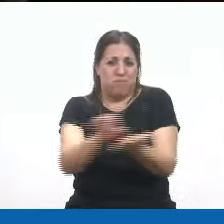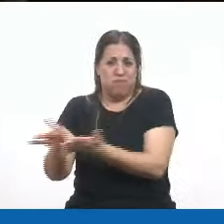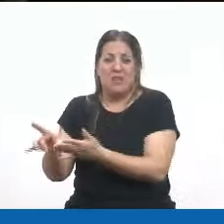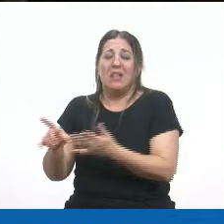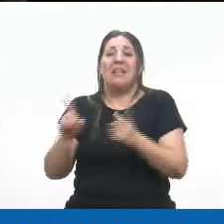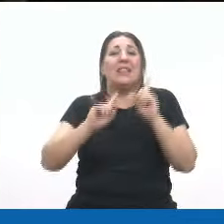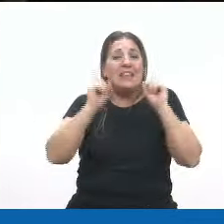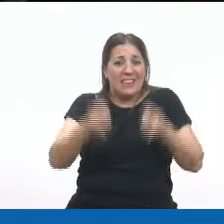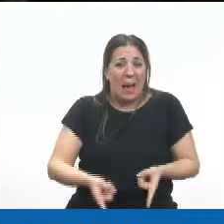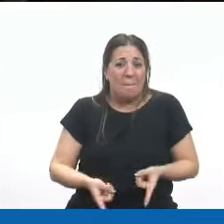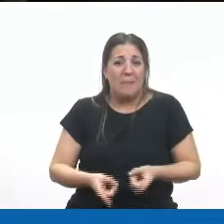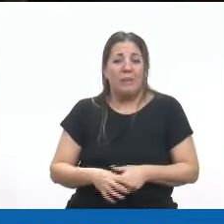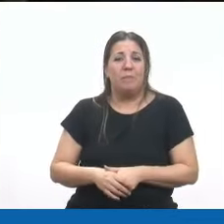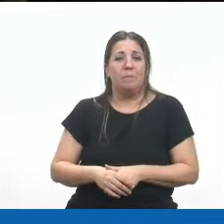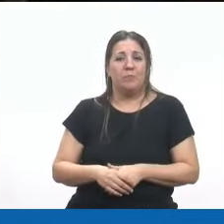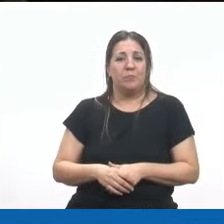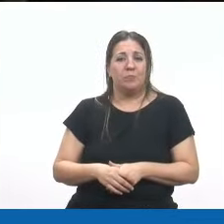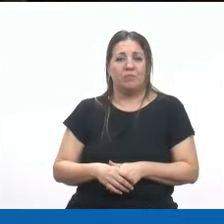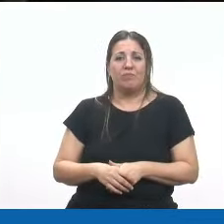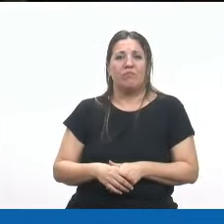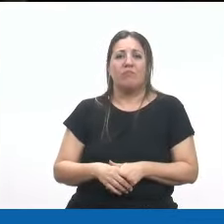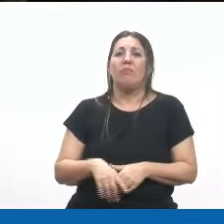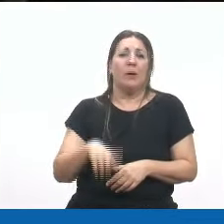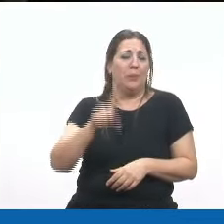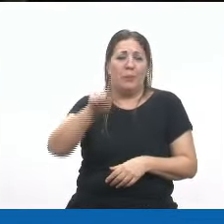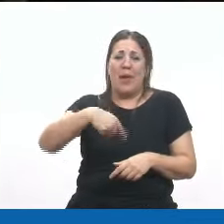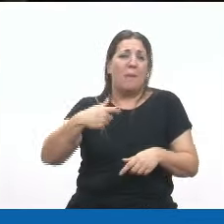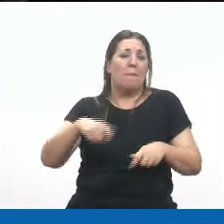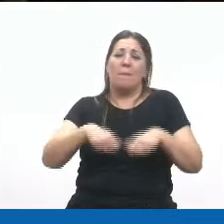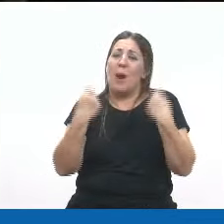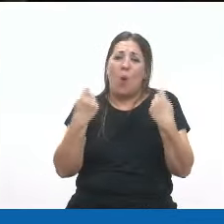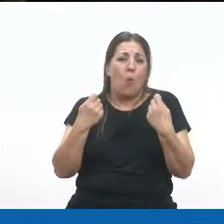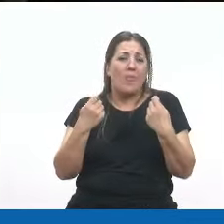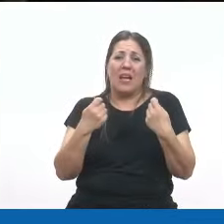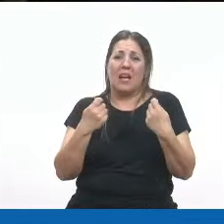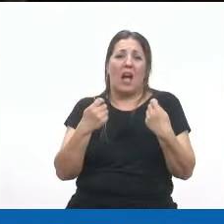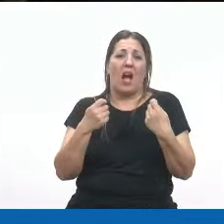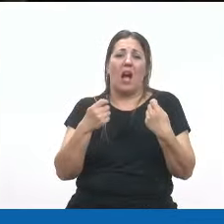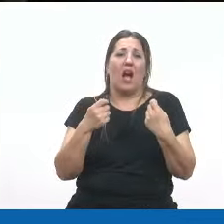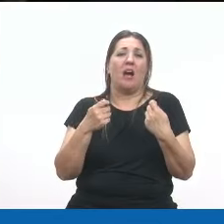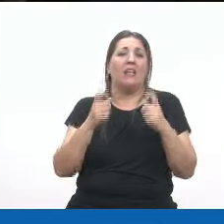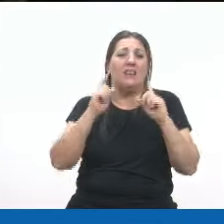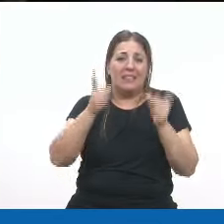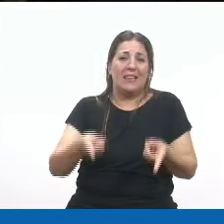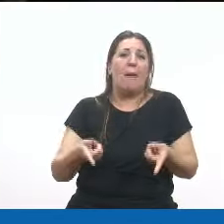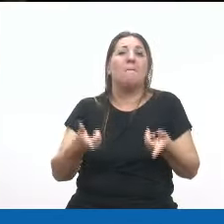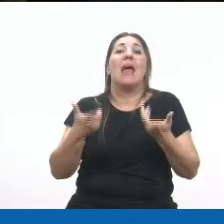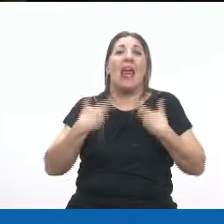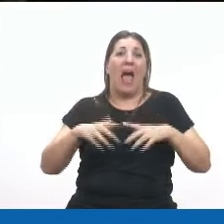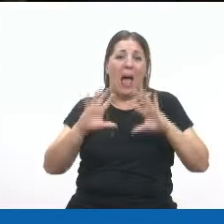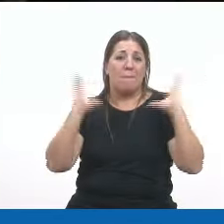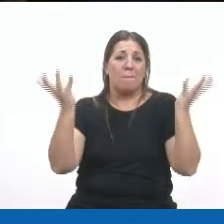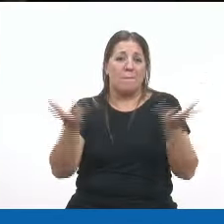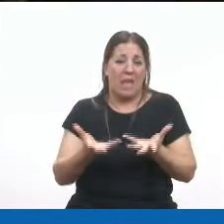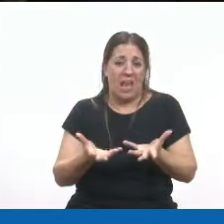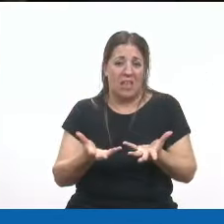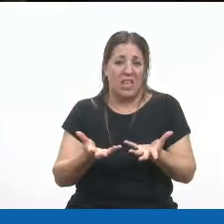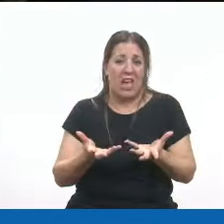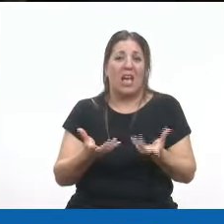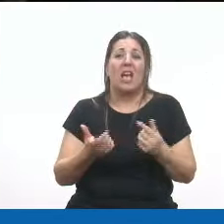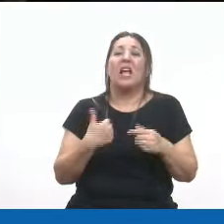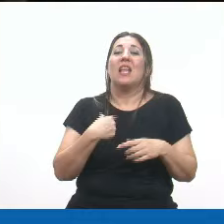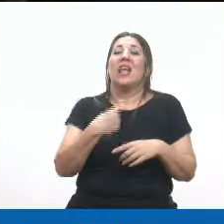también va a ser profundamente perjudical perjudicial en el ámbito ambiental hablé también